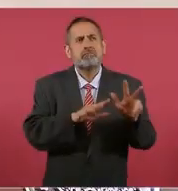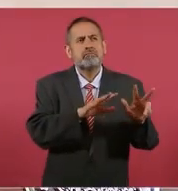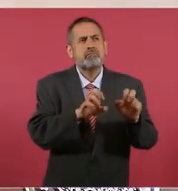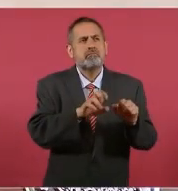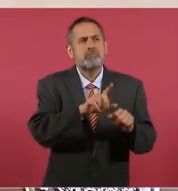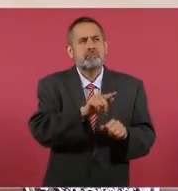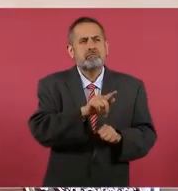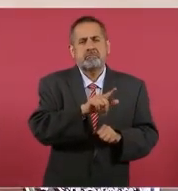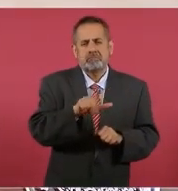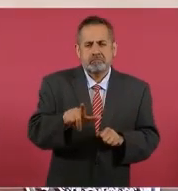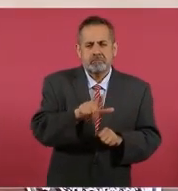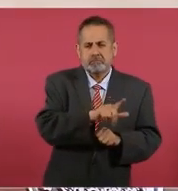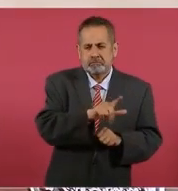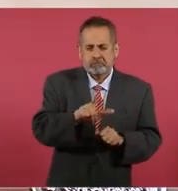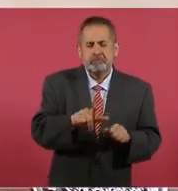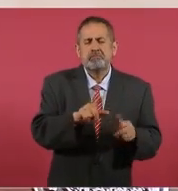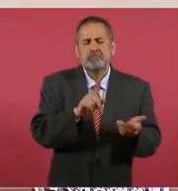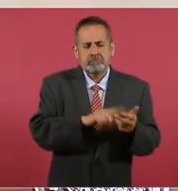1877